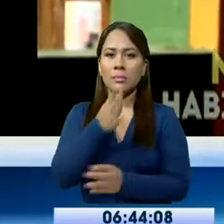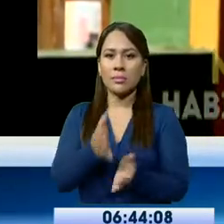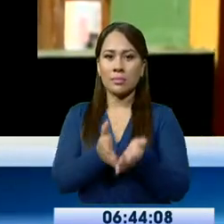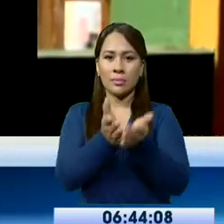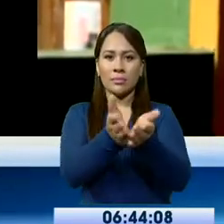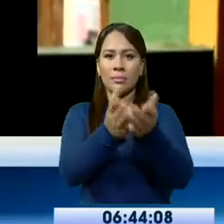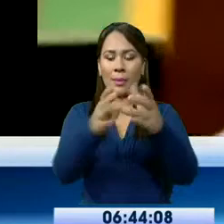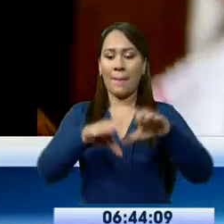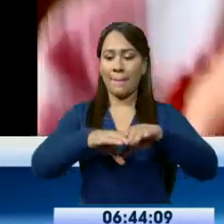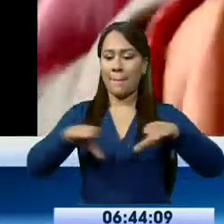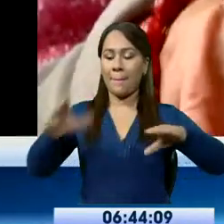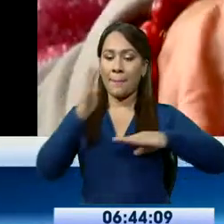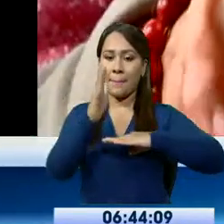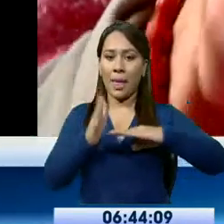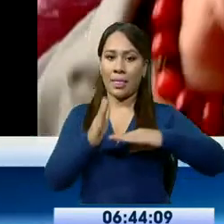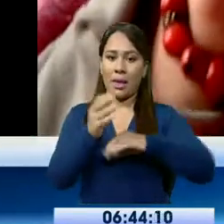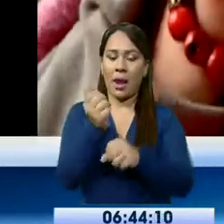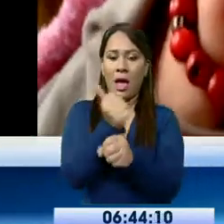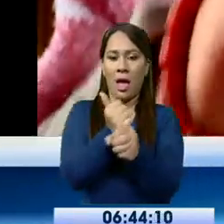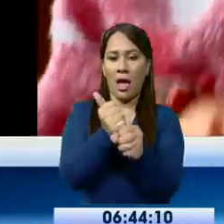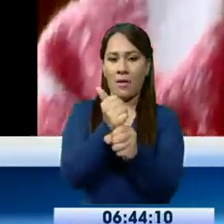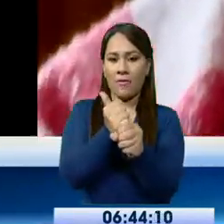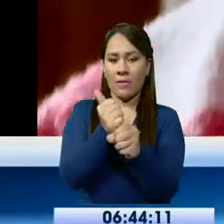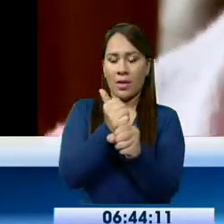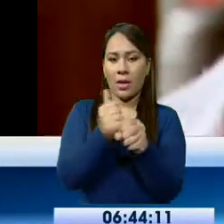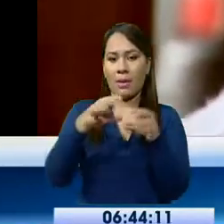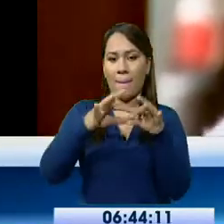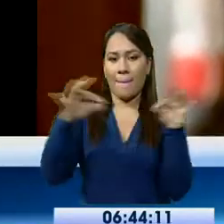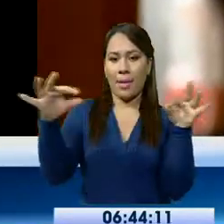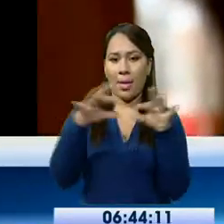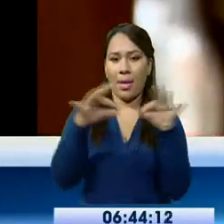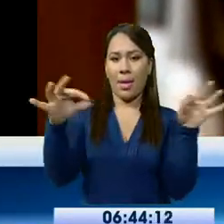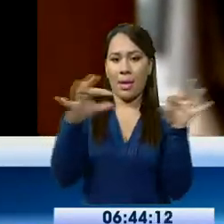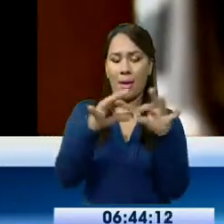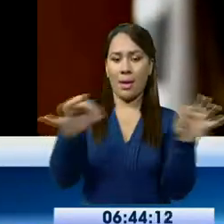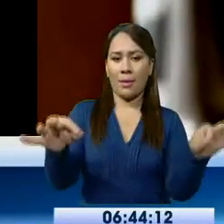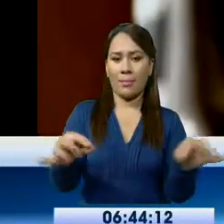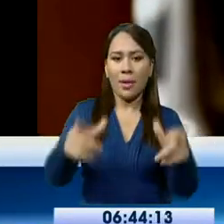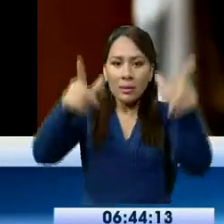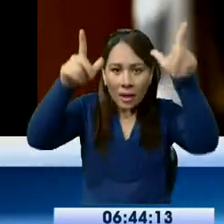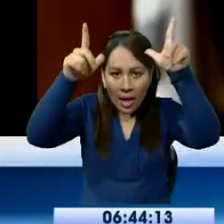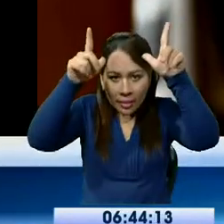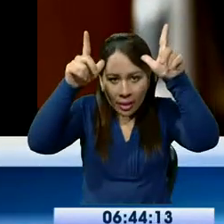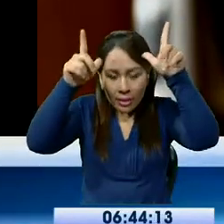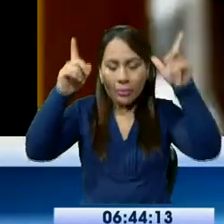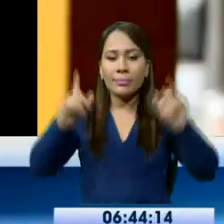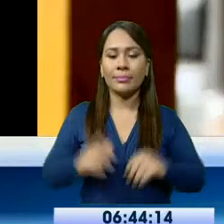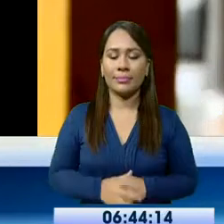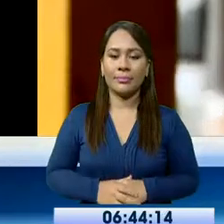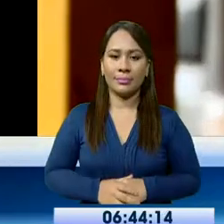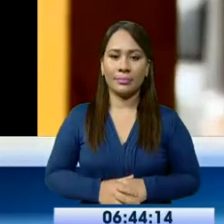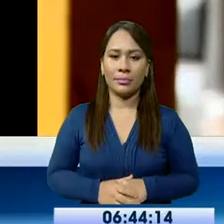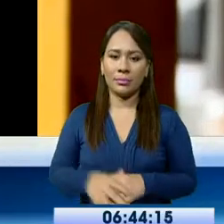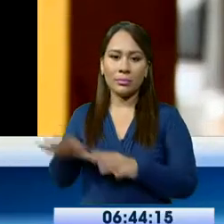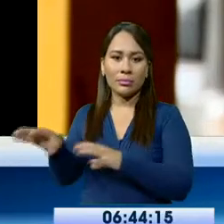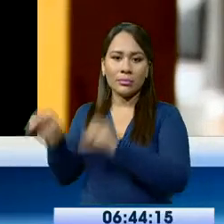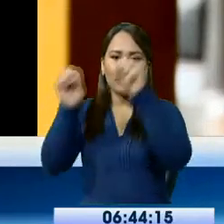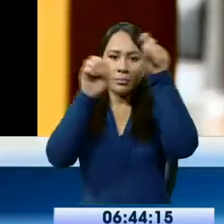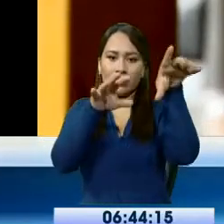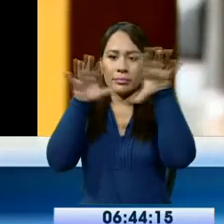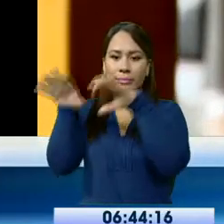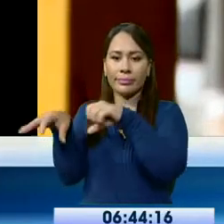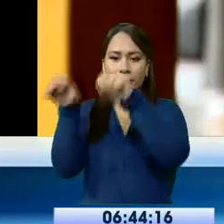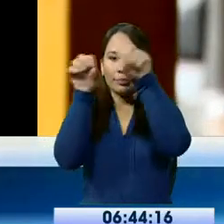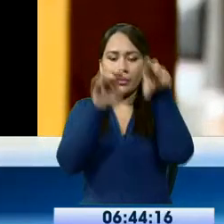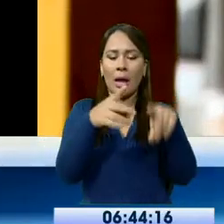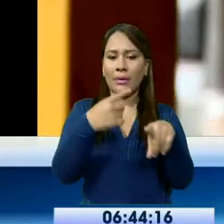tagua, café, paja toquilla, ganado. Por aquí se exportaban, habían